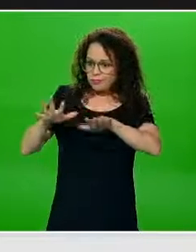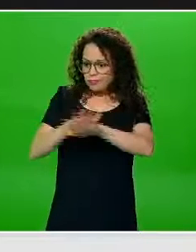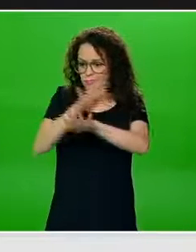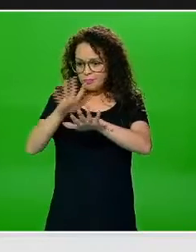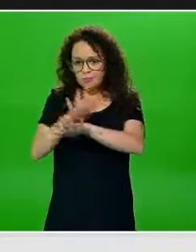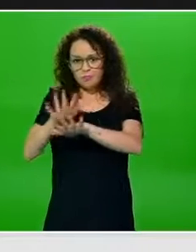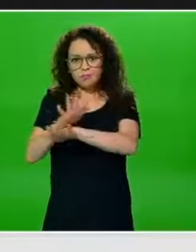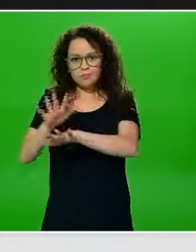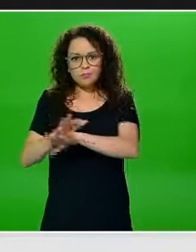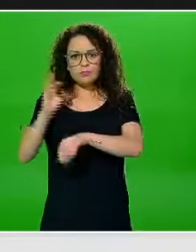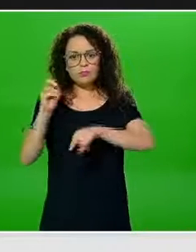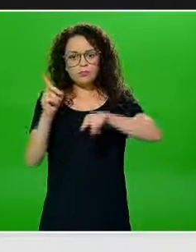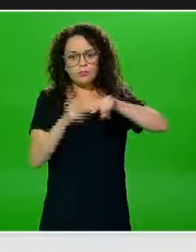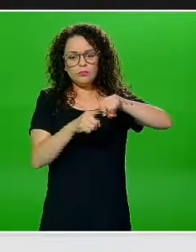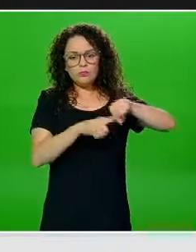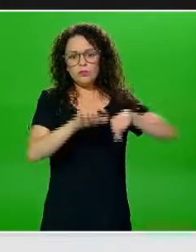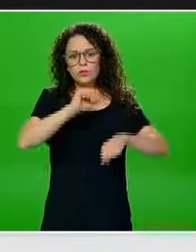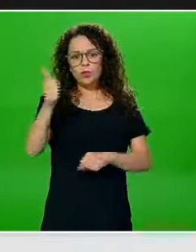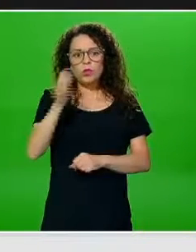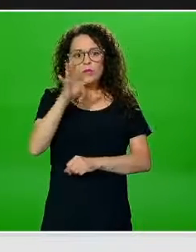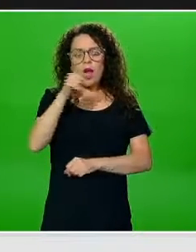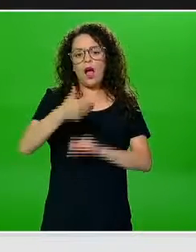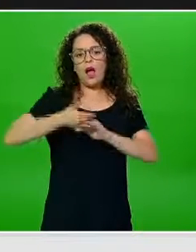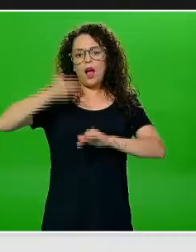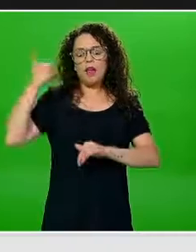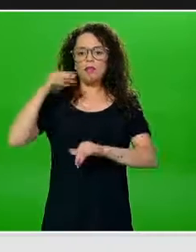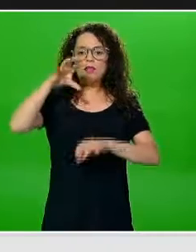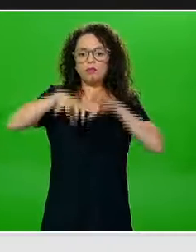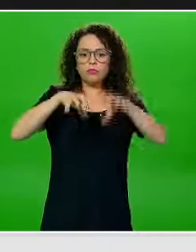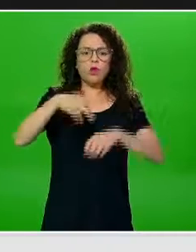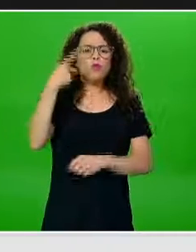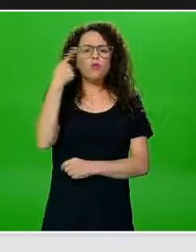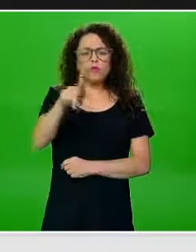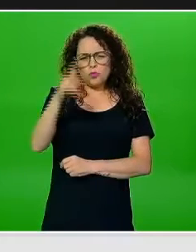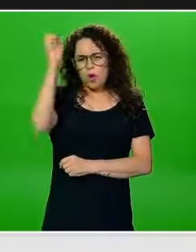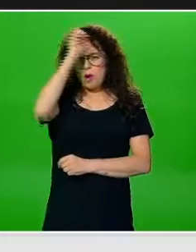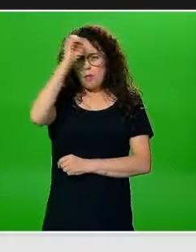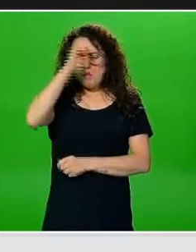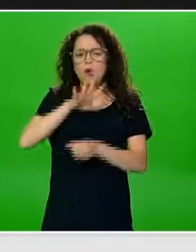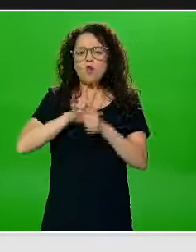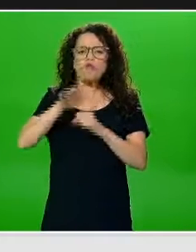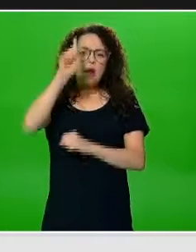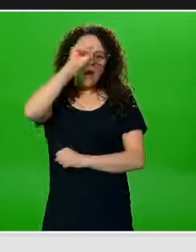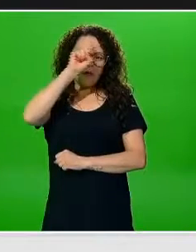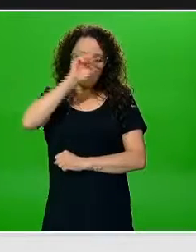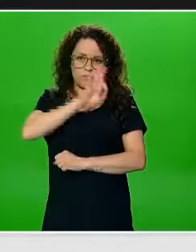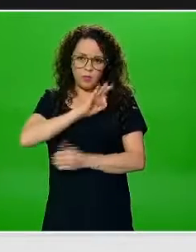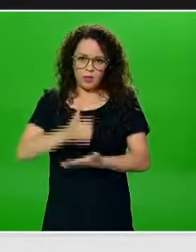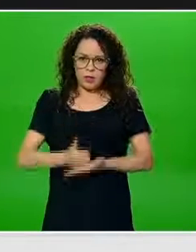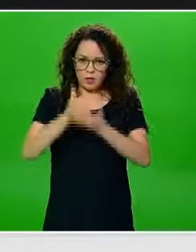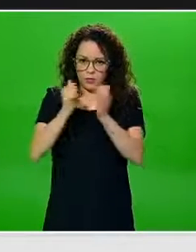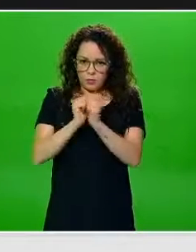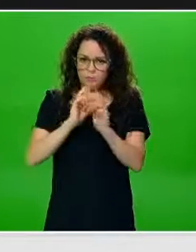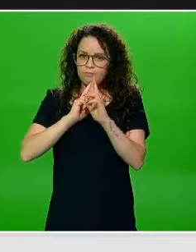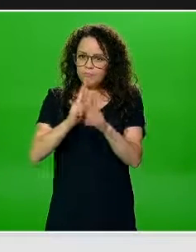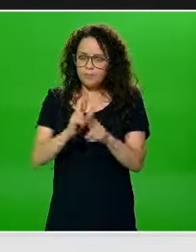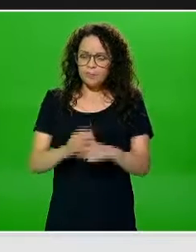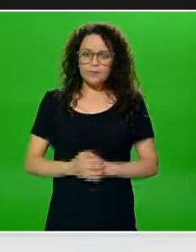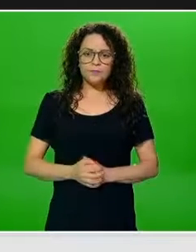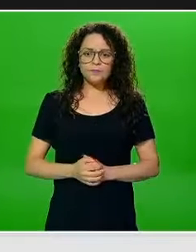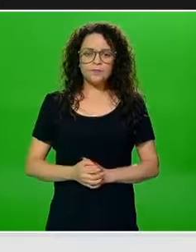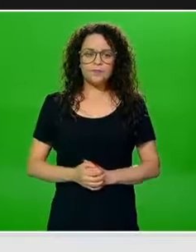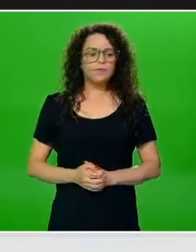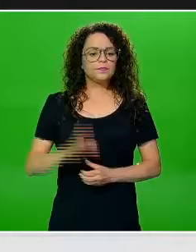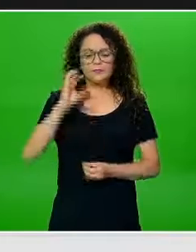levantar lo que están haciendo. ¿Cuáles son las recomendaciones que ustedes hacen ante este panorama? Muchas gracias,